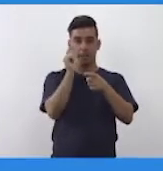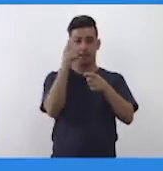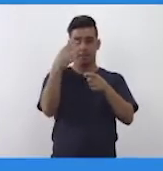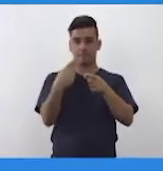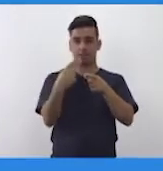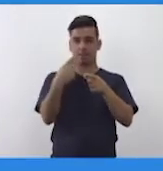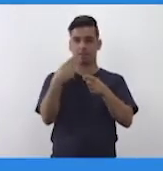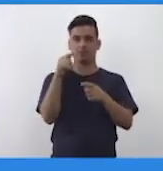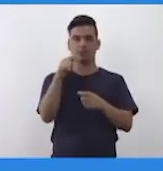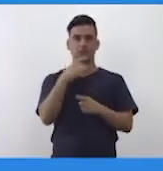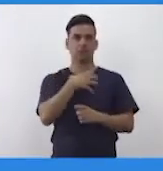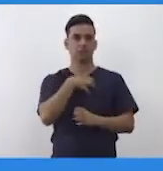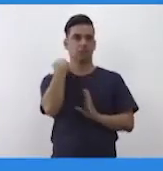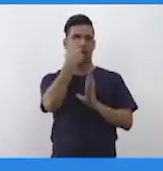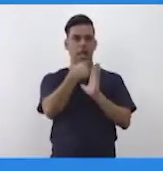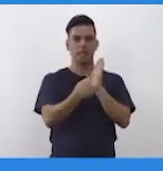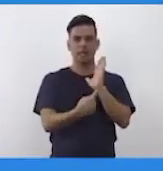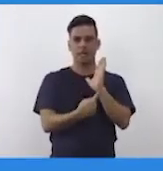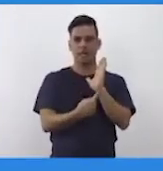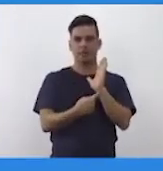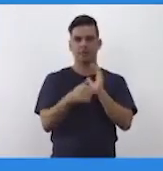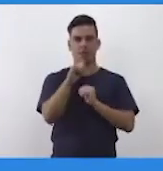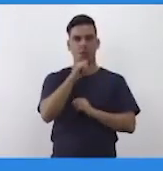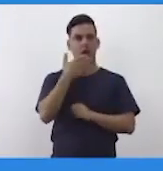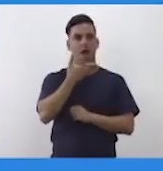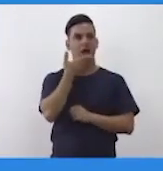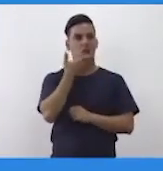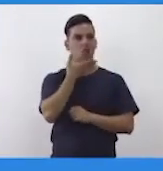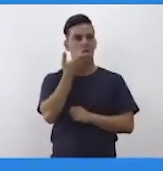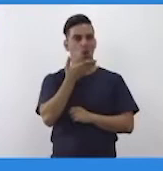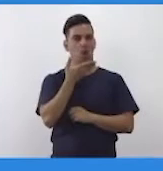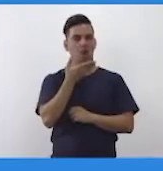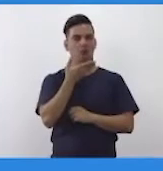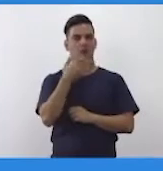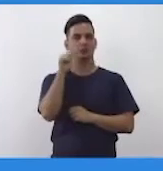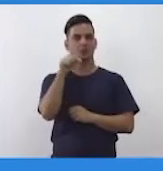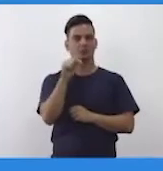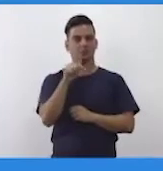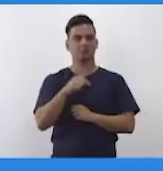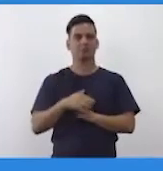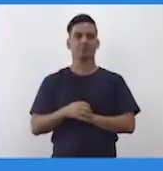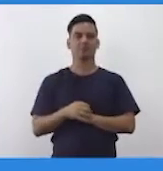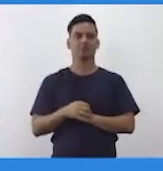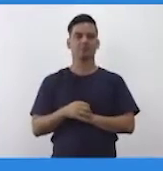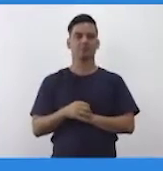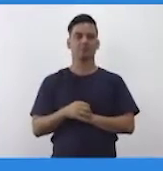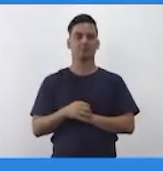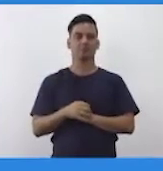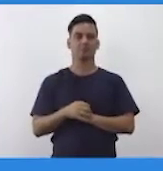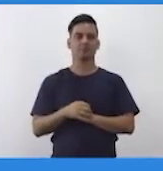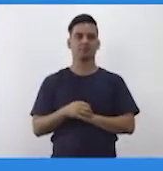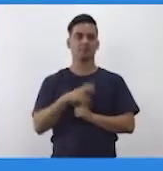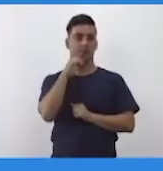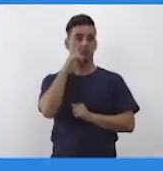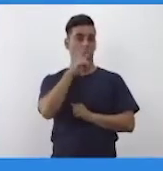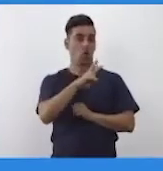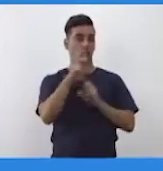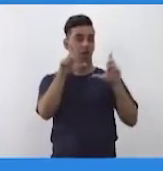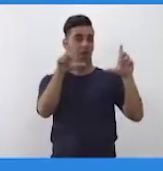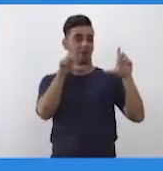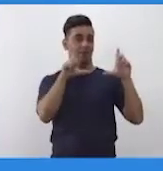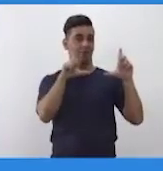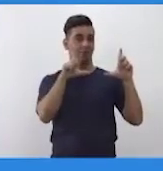compuesta por un azúcar y que ese azúcar es la ribosa. ¿Lo estás observando en pantalla?